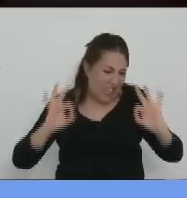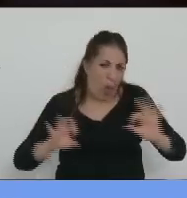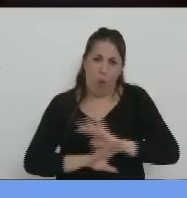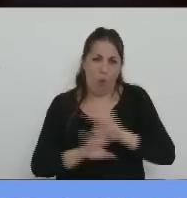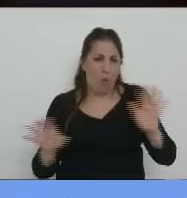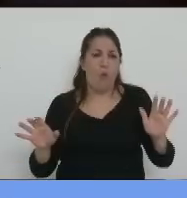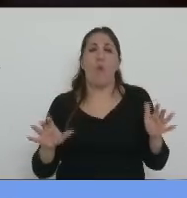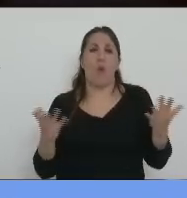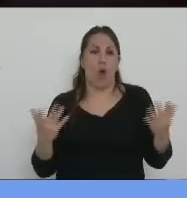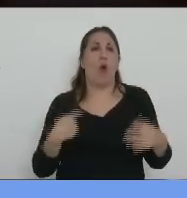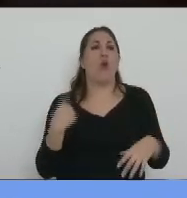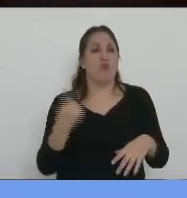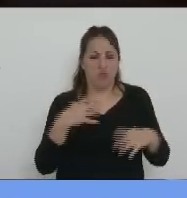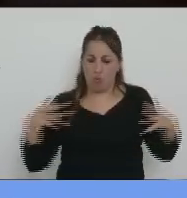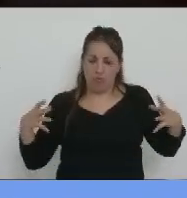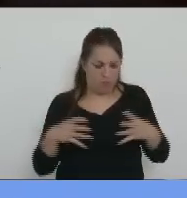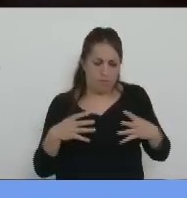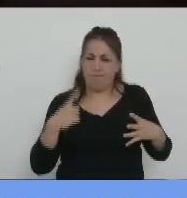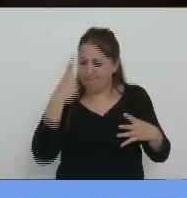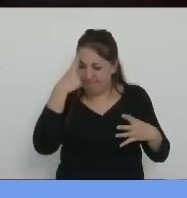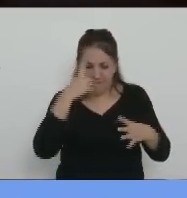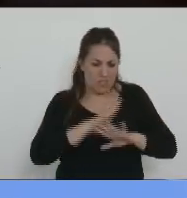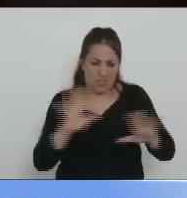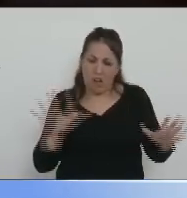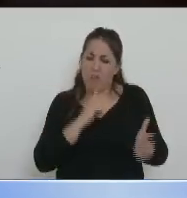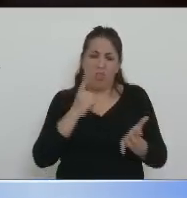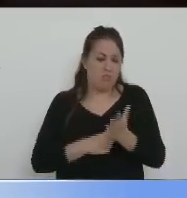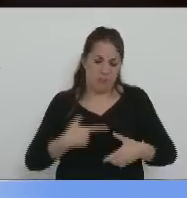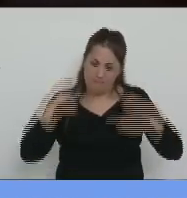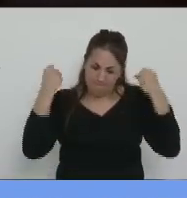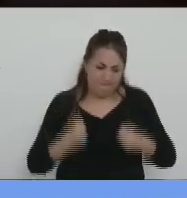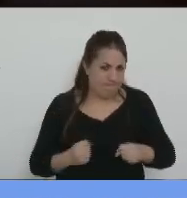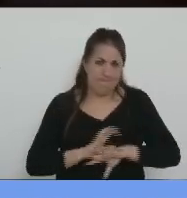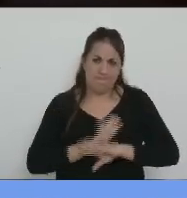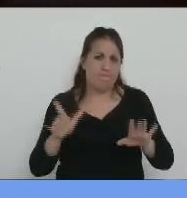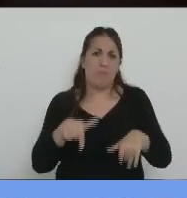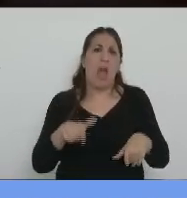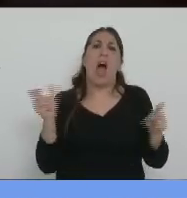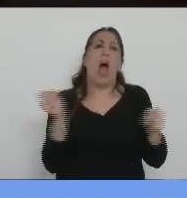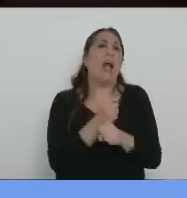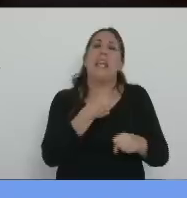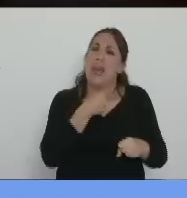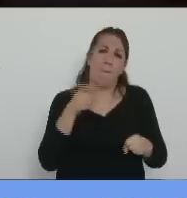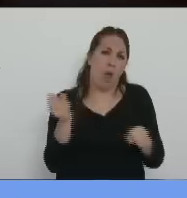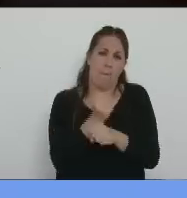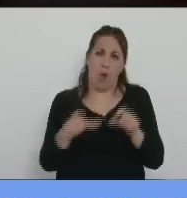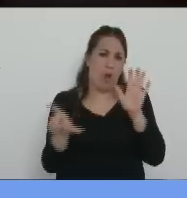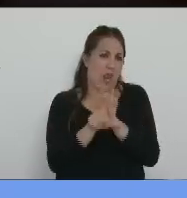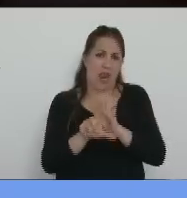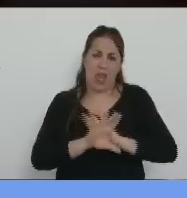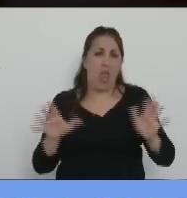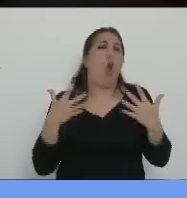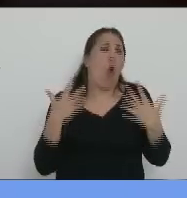nosotros nuestro bloque está decidido todo el bloque a sancionar esta ley y obviamente que también tenemos